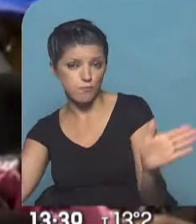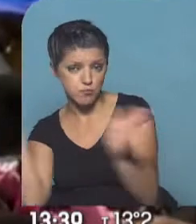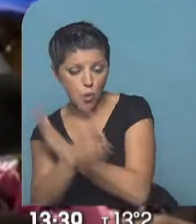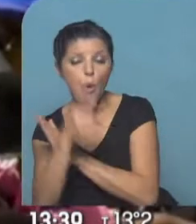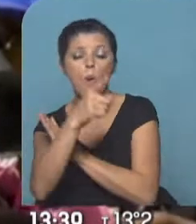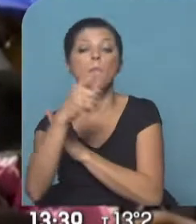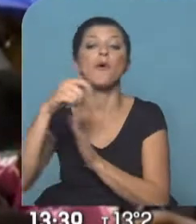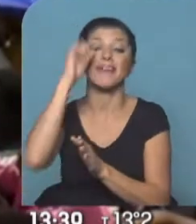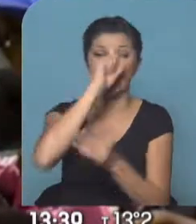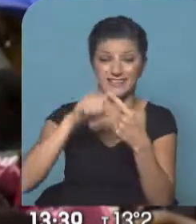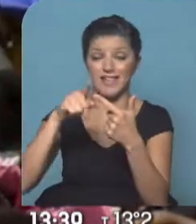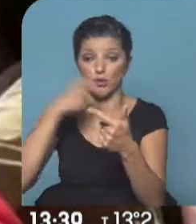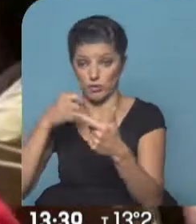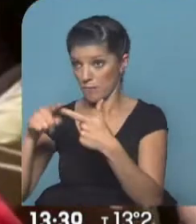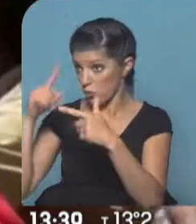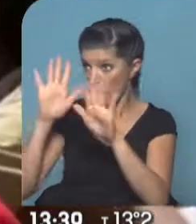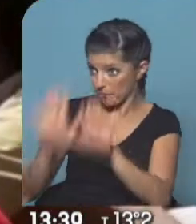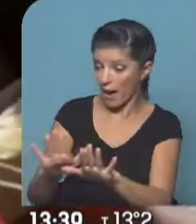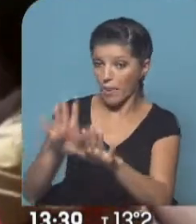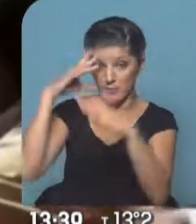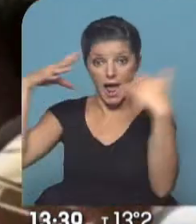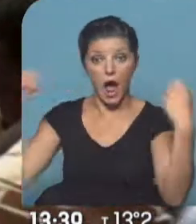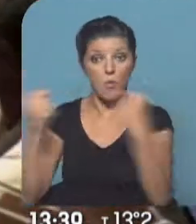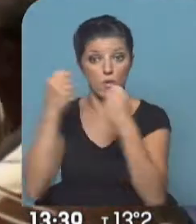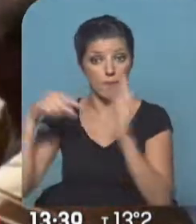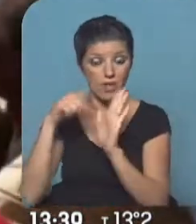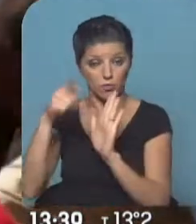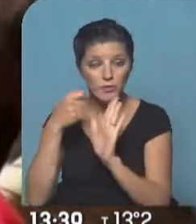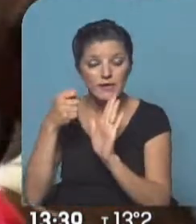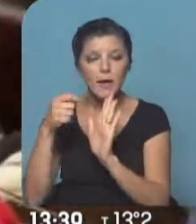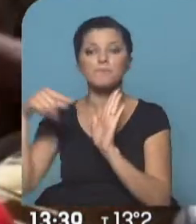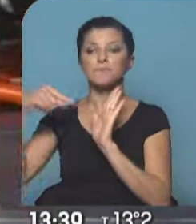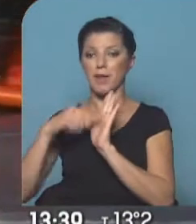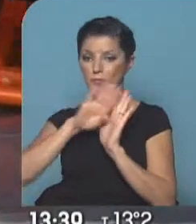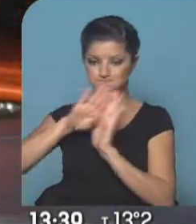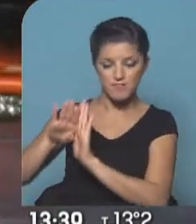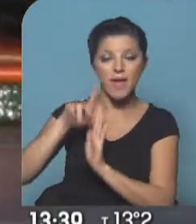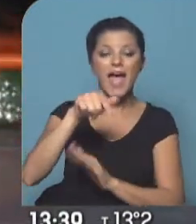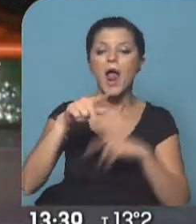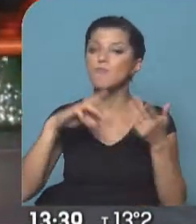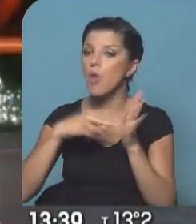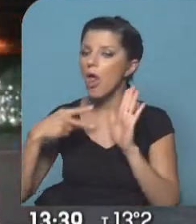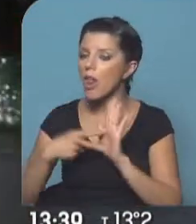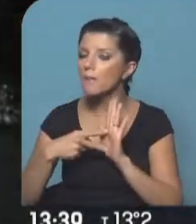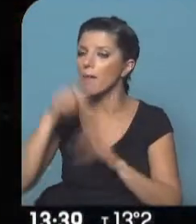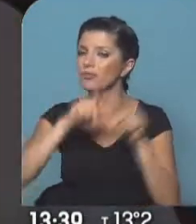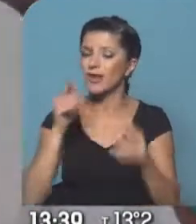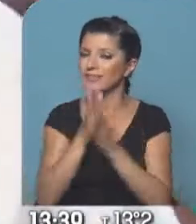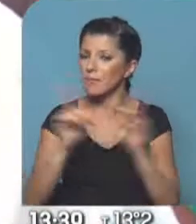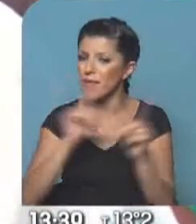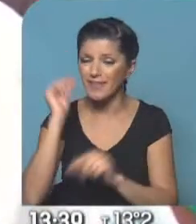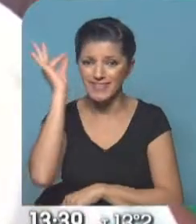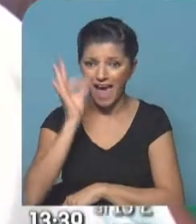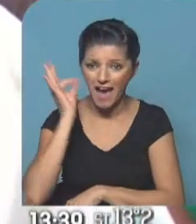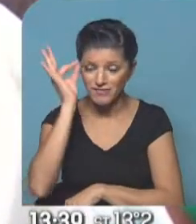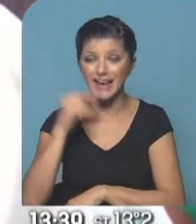Turquía, gracias a un acuerdo con Ankara. Pero no hubo un acuerdo para abordar el problema de los migrantes africanos